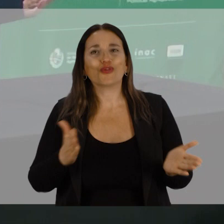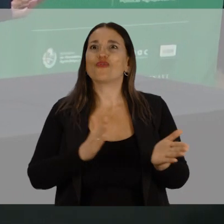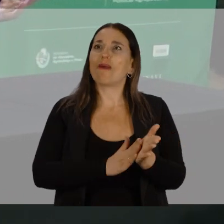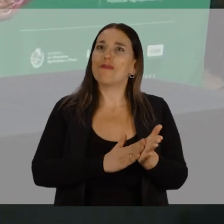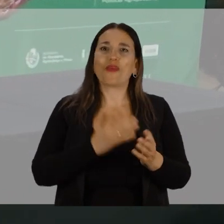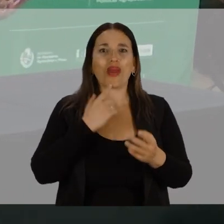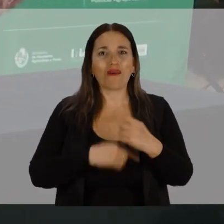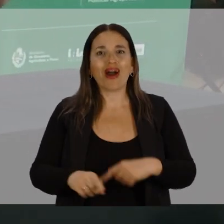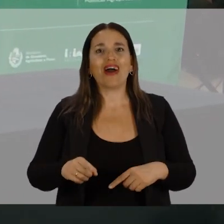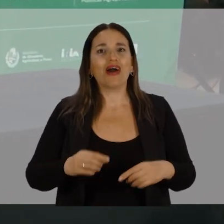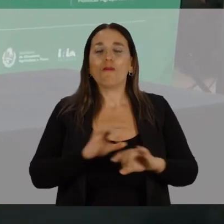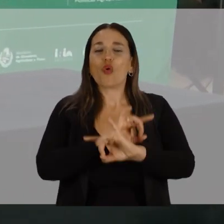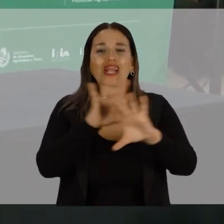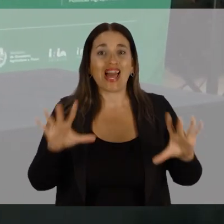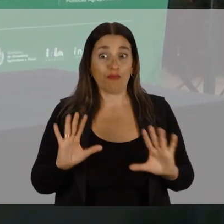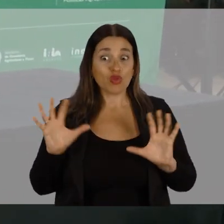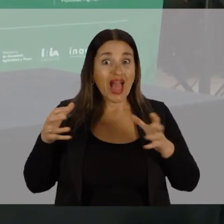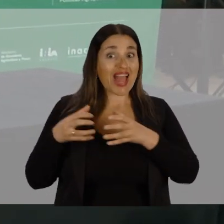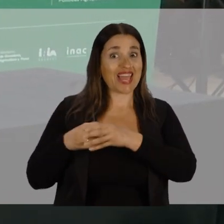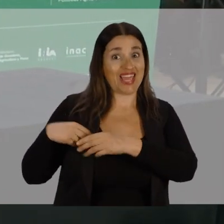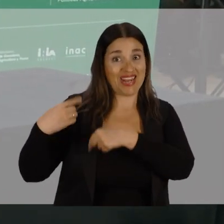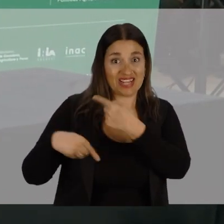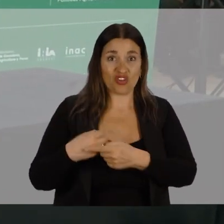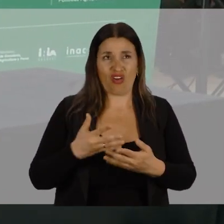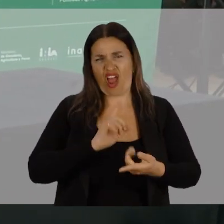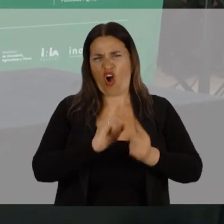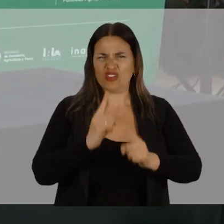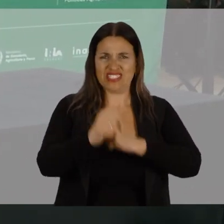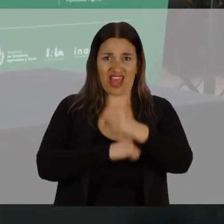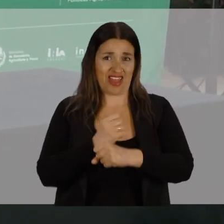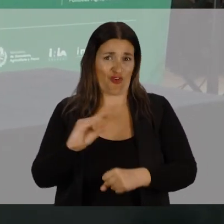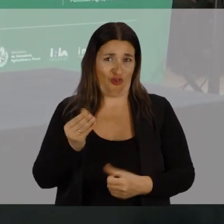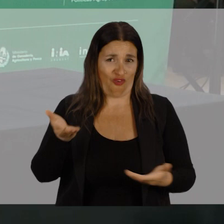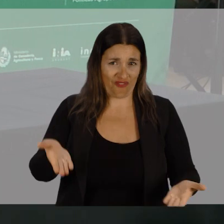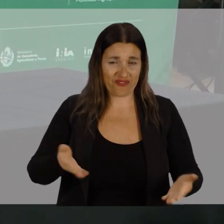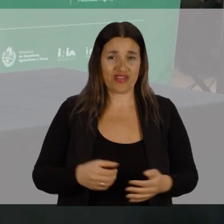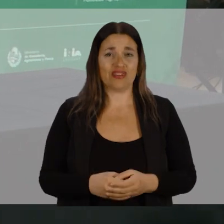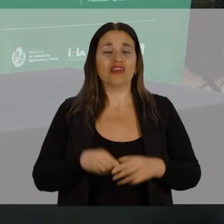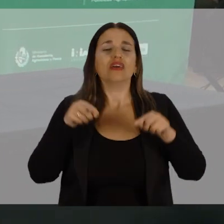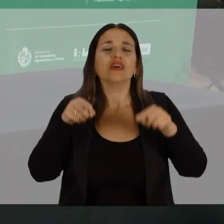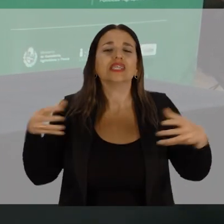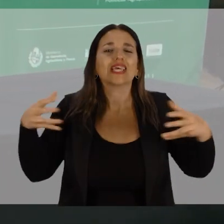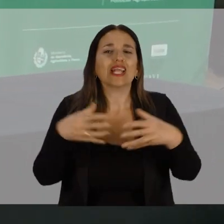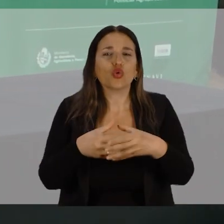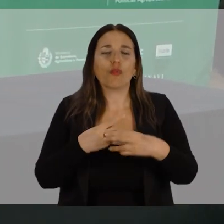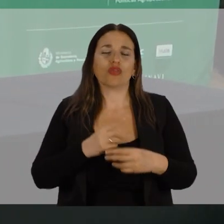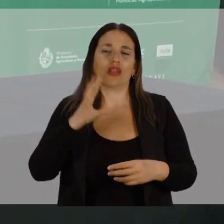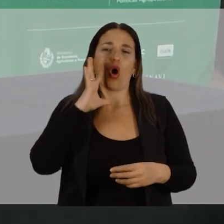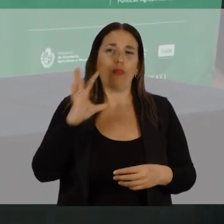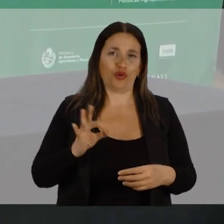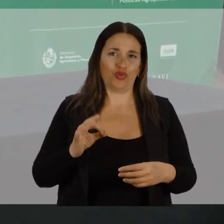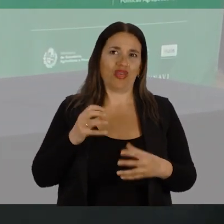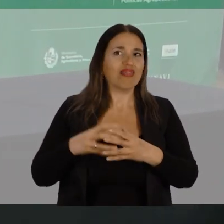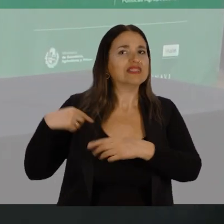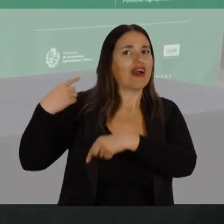todos nosotros. Porque esta generación de segurí que debe tener 11, 12 ahora, es la generación que va a